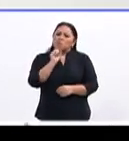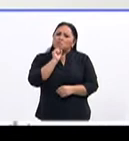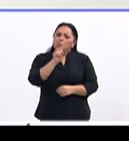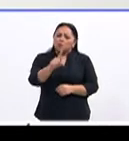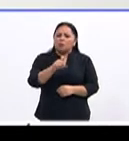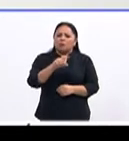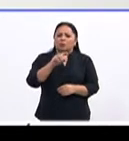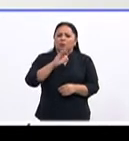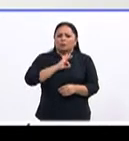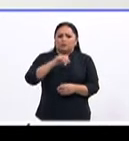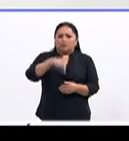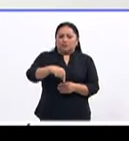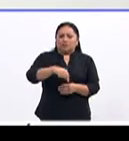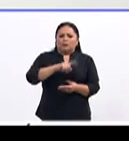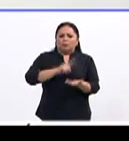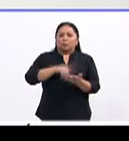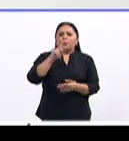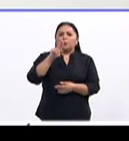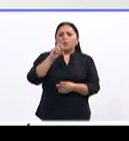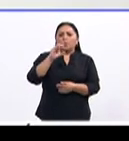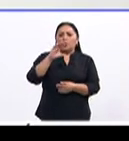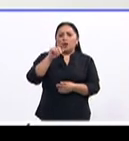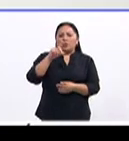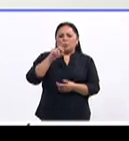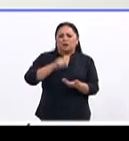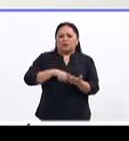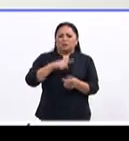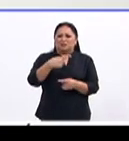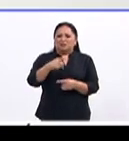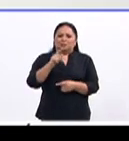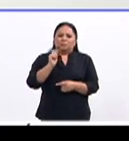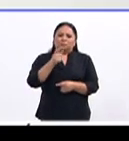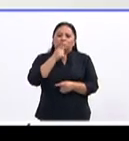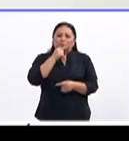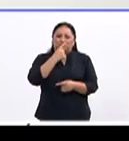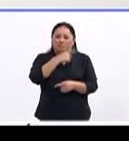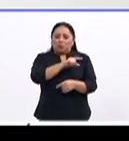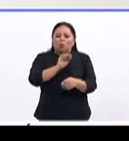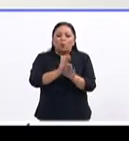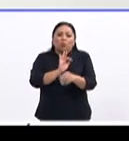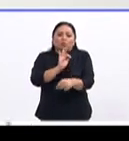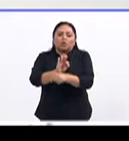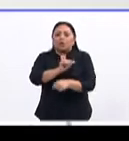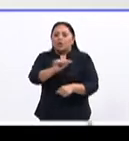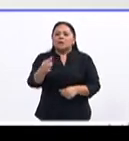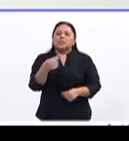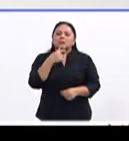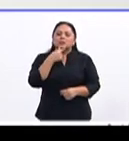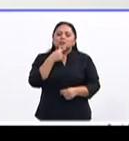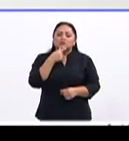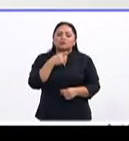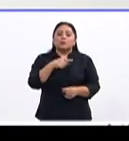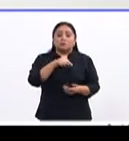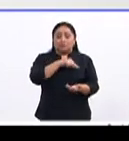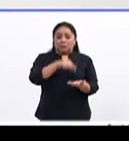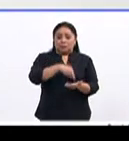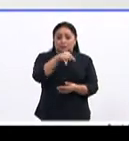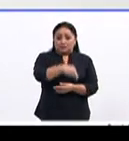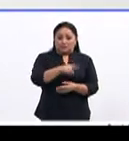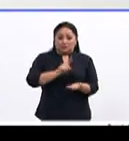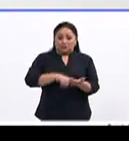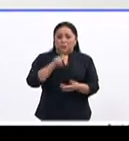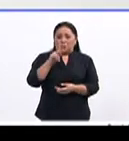también puede ser a través de la Procuraduría Federal de Protección a Niñez. Entonces, ahí